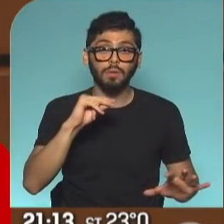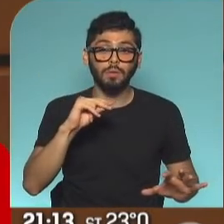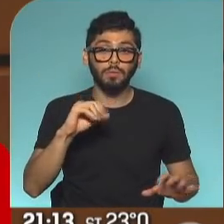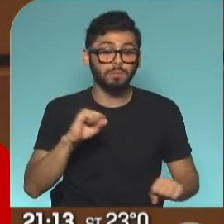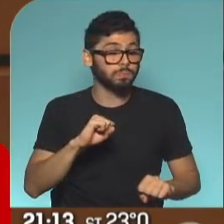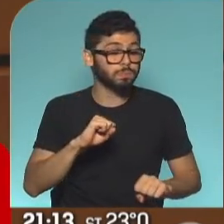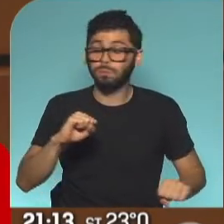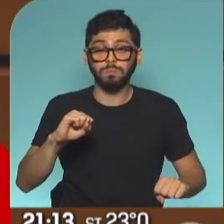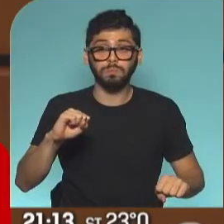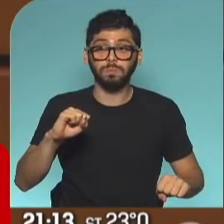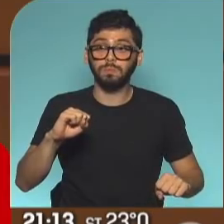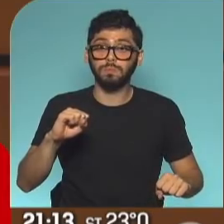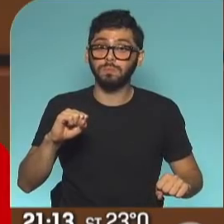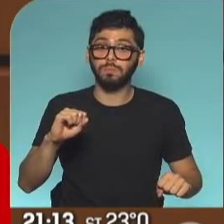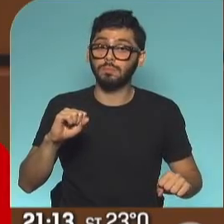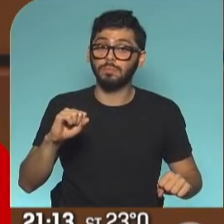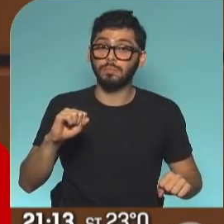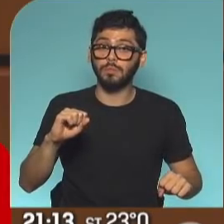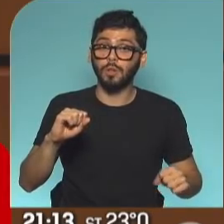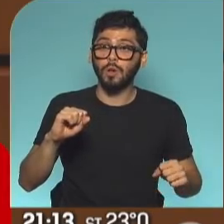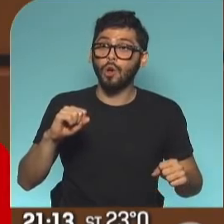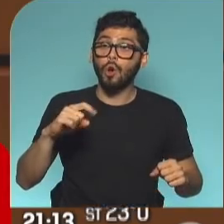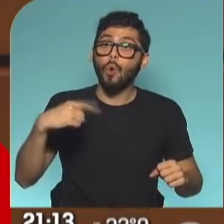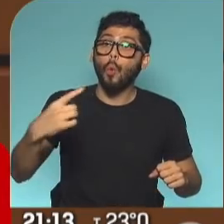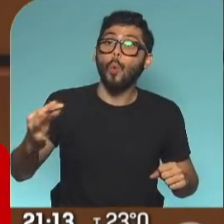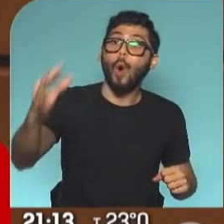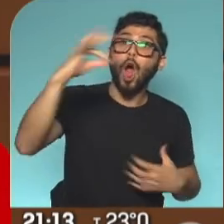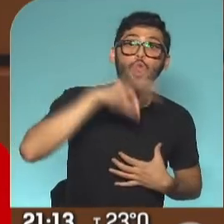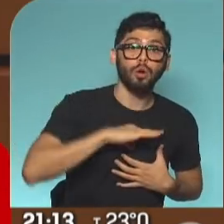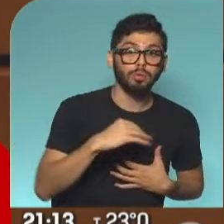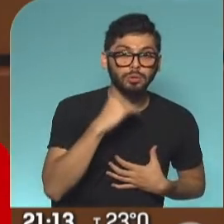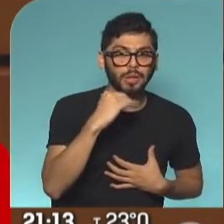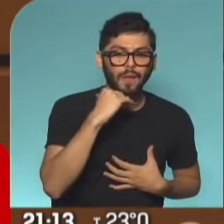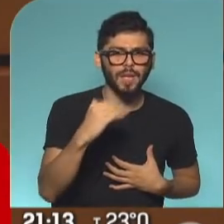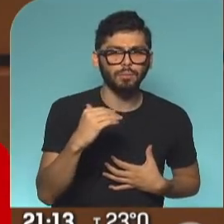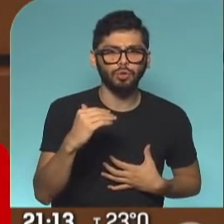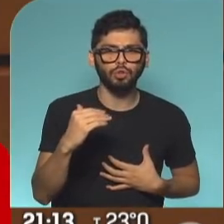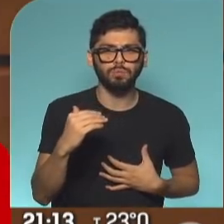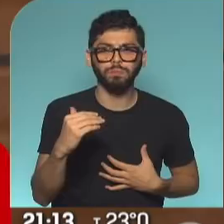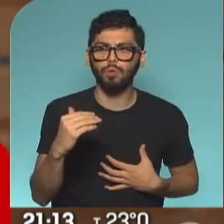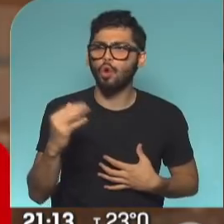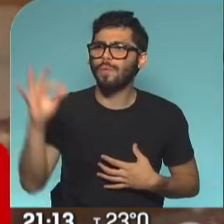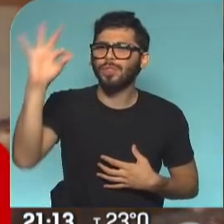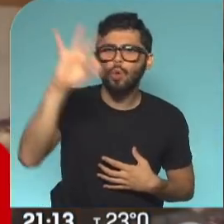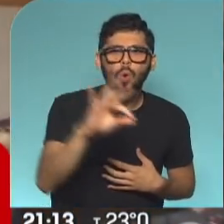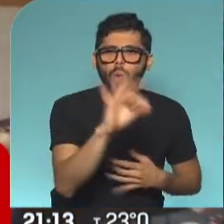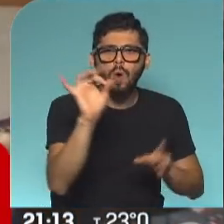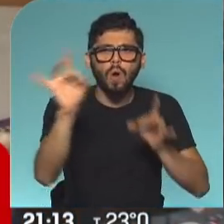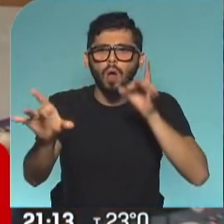enfrentarlo, no sabíamos cuándo nos atacaba, no sabíamos por dónde llegaba.